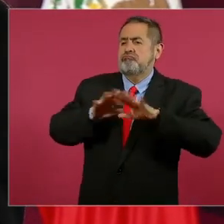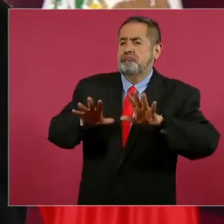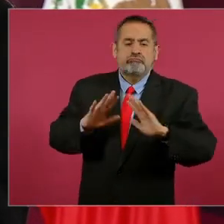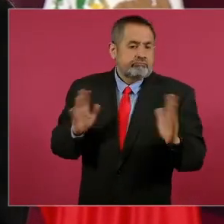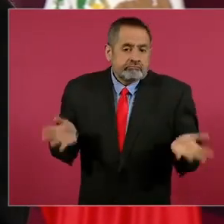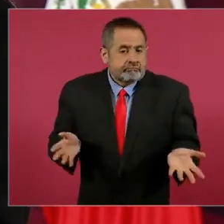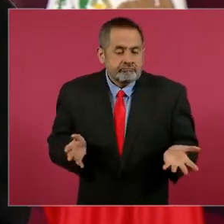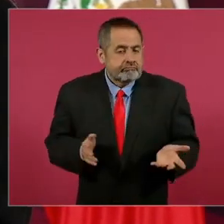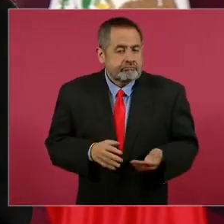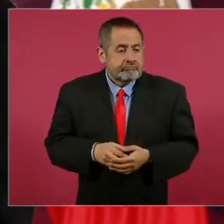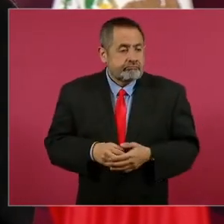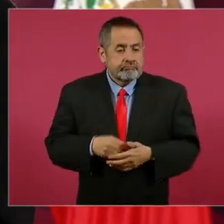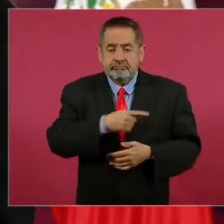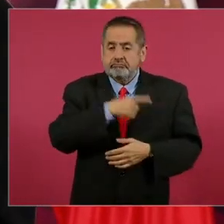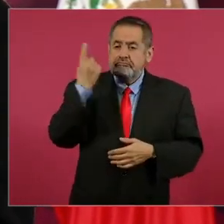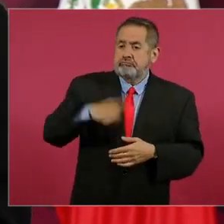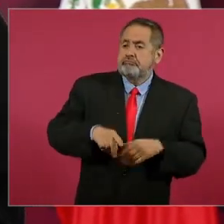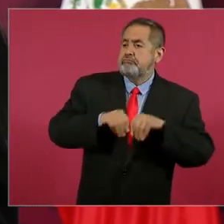Sí, eran